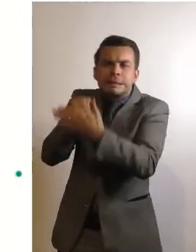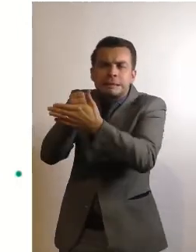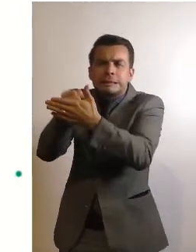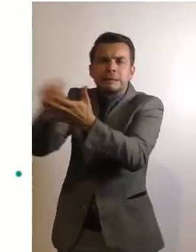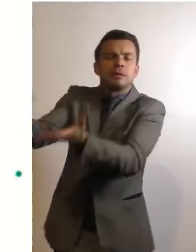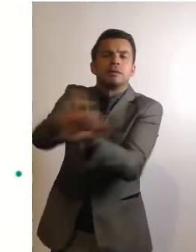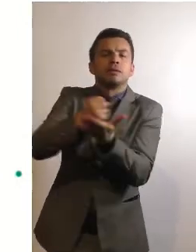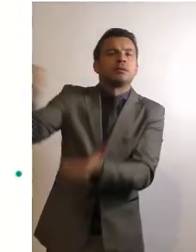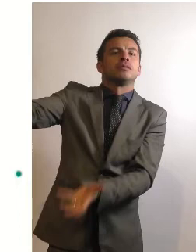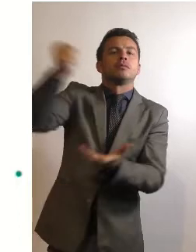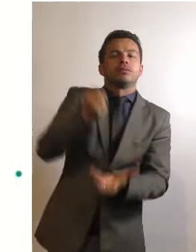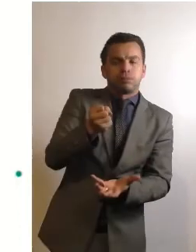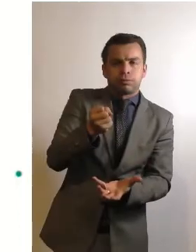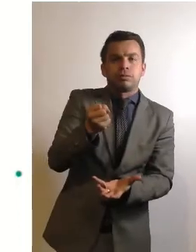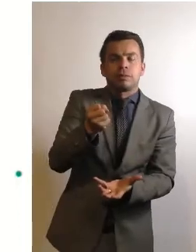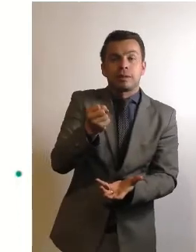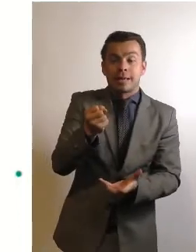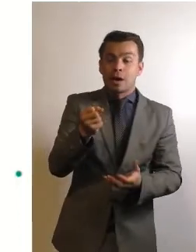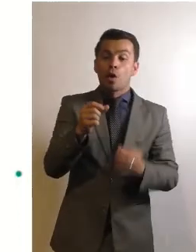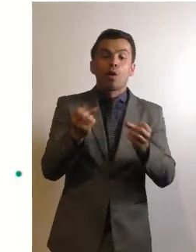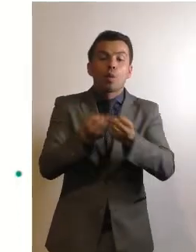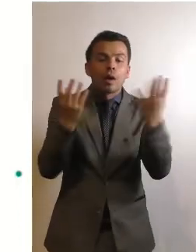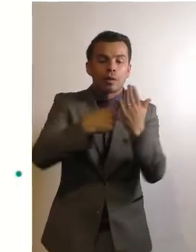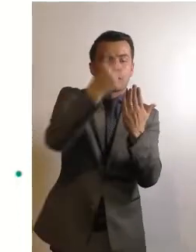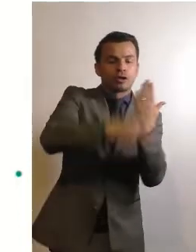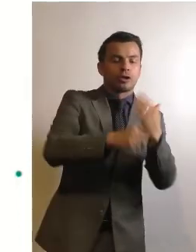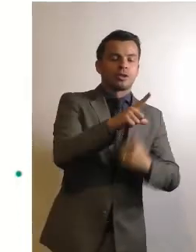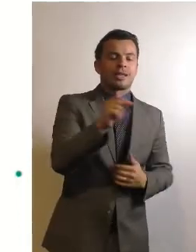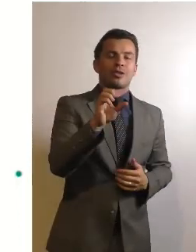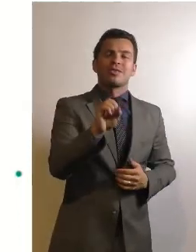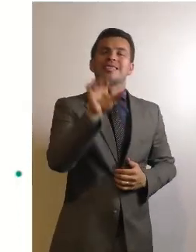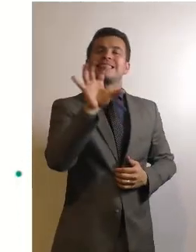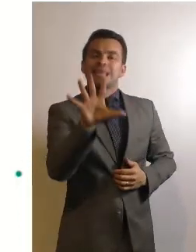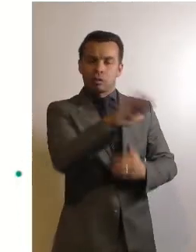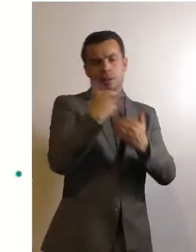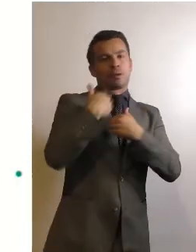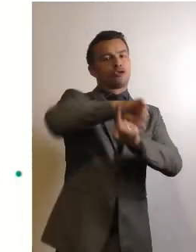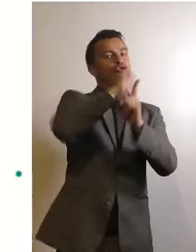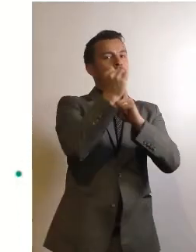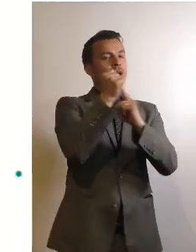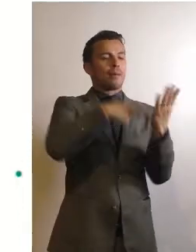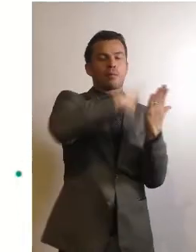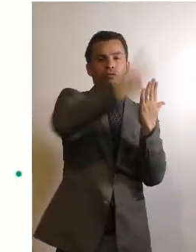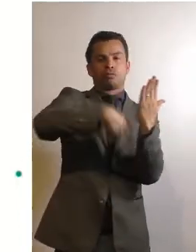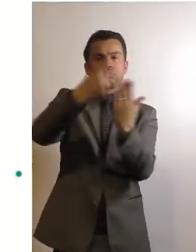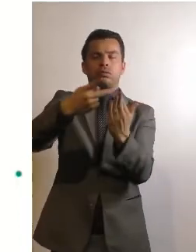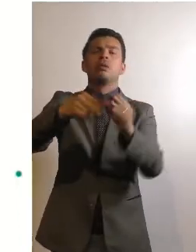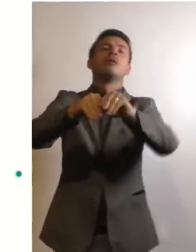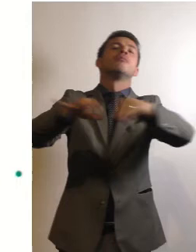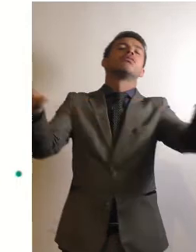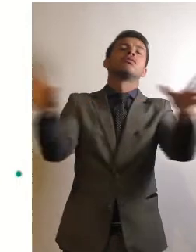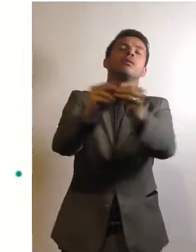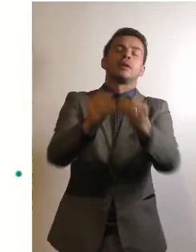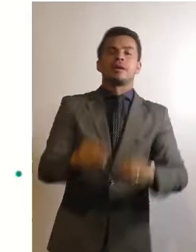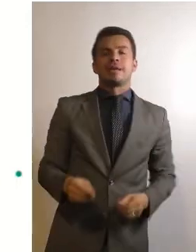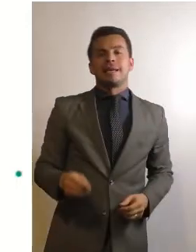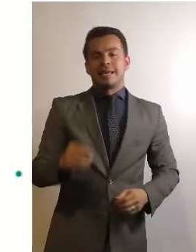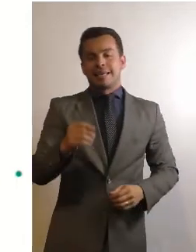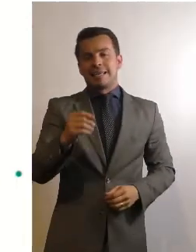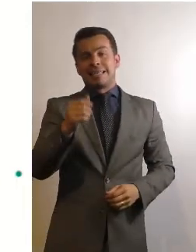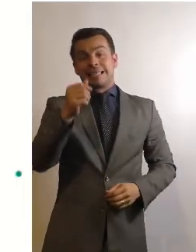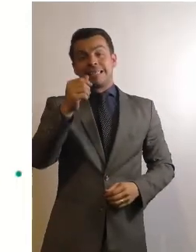con 105 proyectos de responsabilidad social, impactando 446 mil 914